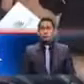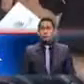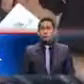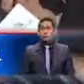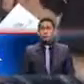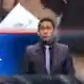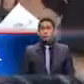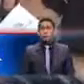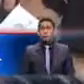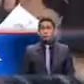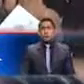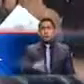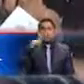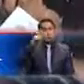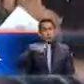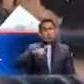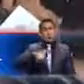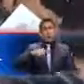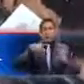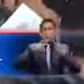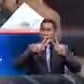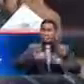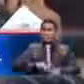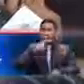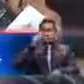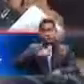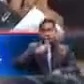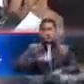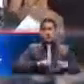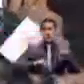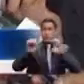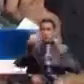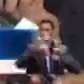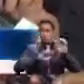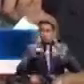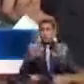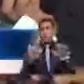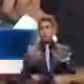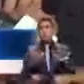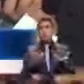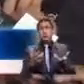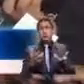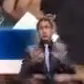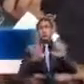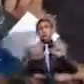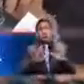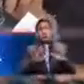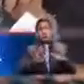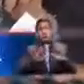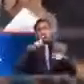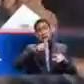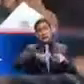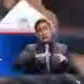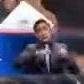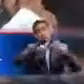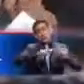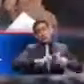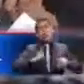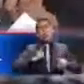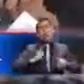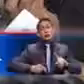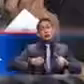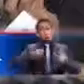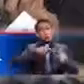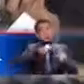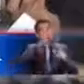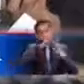tiene que analizarse repito eso tiene que evaluarse tanto por un perito en el tema de salud como por la parte legal y dependiendo de eso